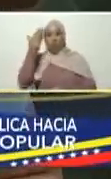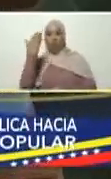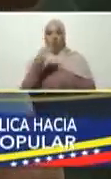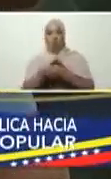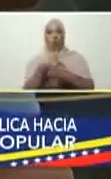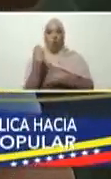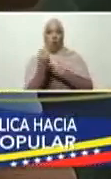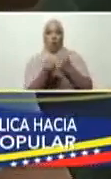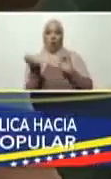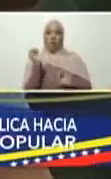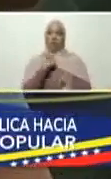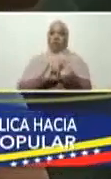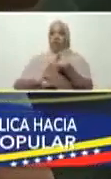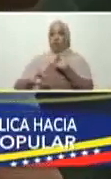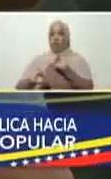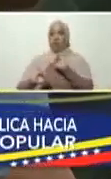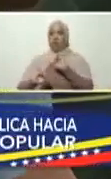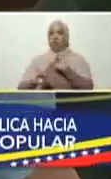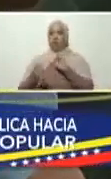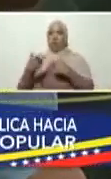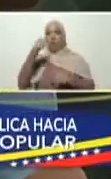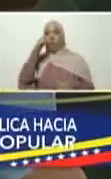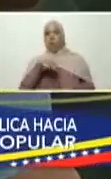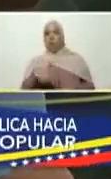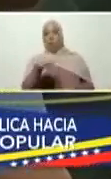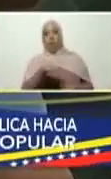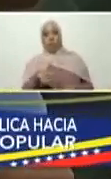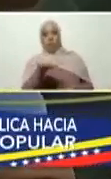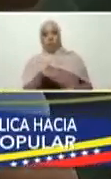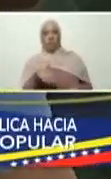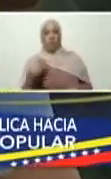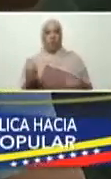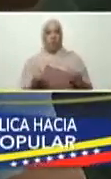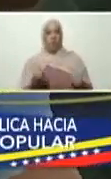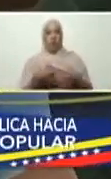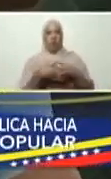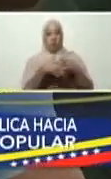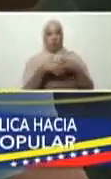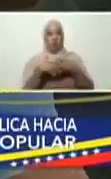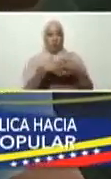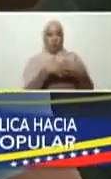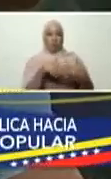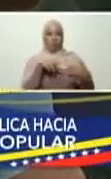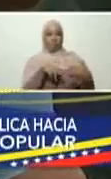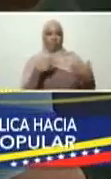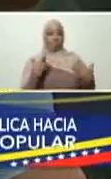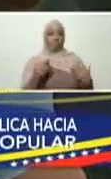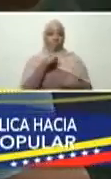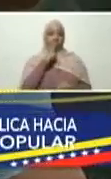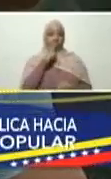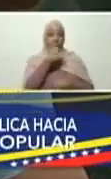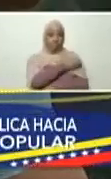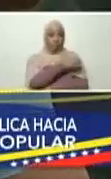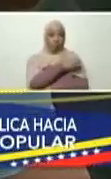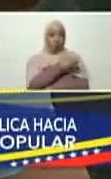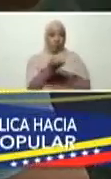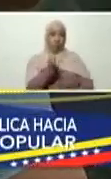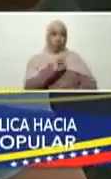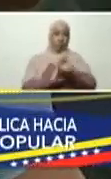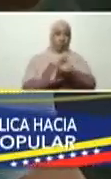nos enfrentamos ante el poder del capital? ¿Cómo nos enfrentamos al poder que inclusive, un ejemplo,